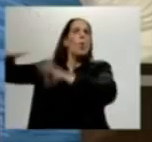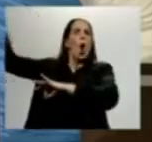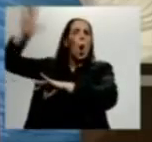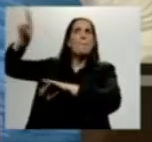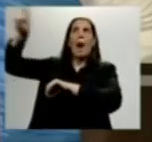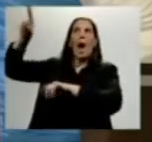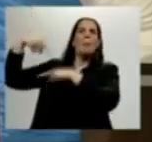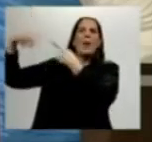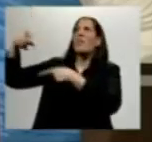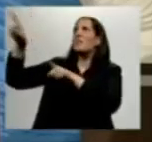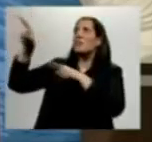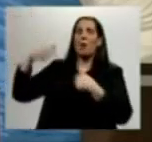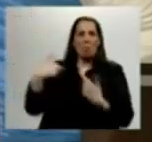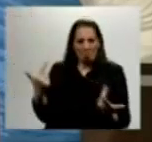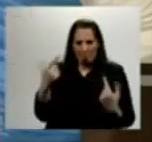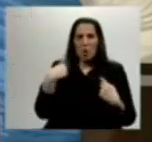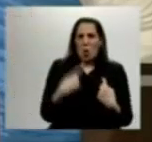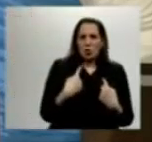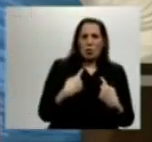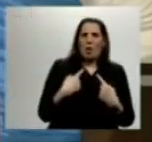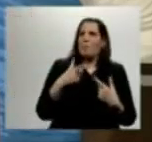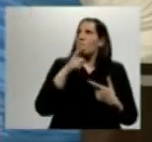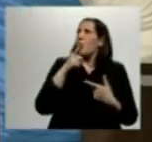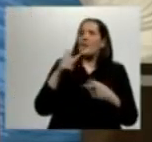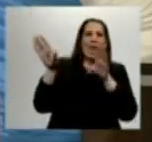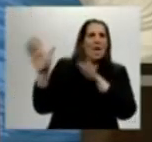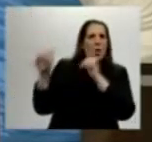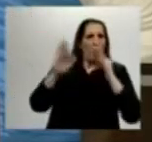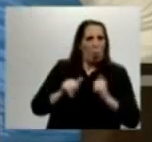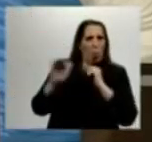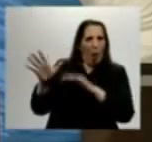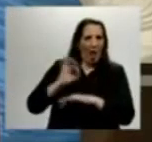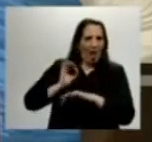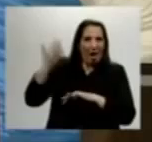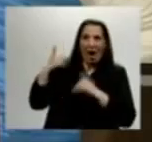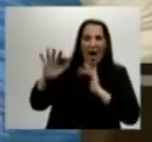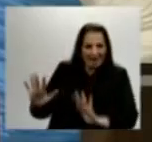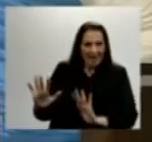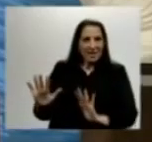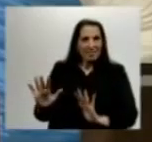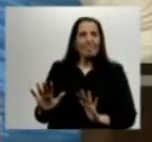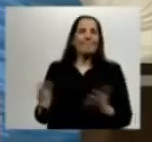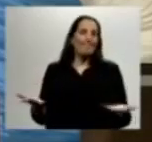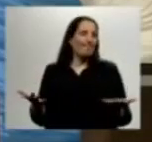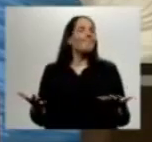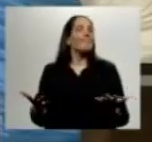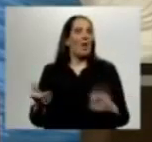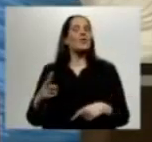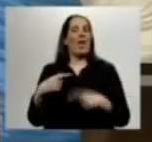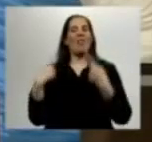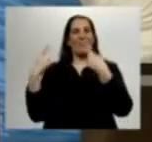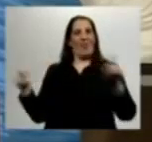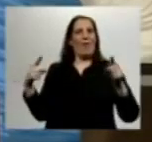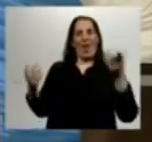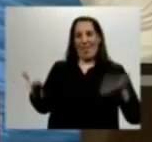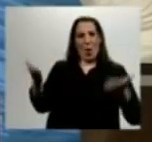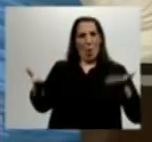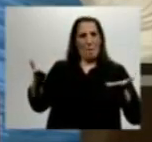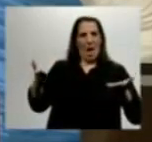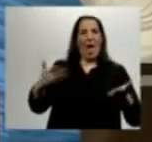propias necesidades, nuestras propias experiencias, nuestras propias vivencias, por lo cual debemos decir que a diferencia